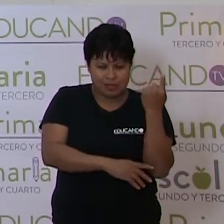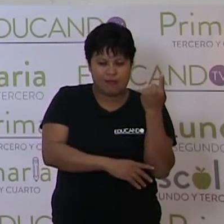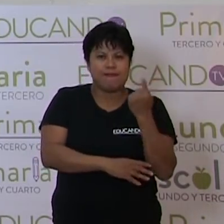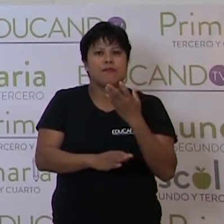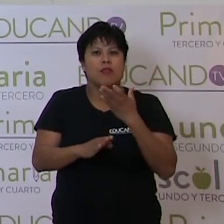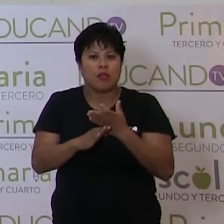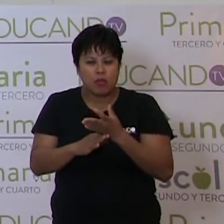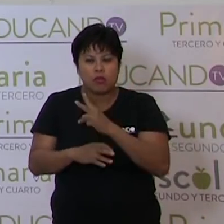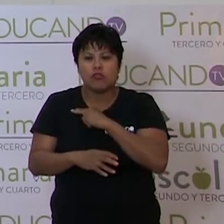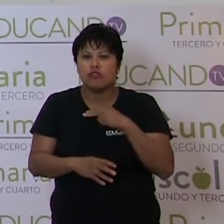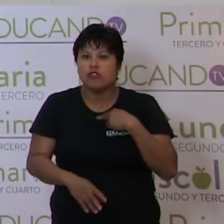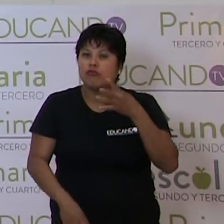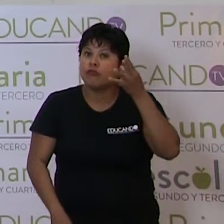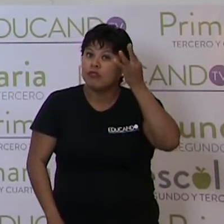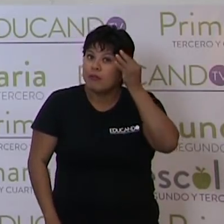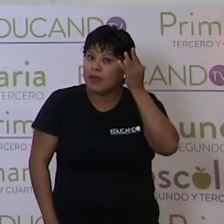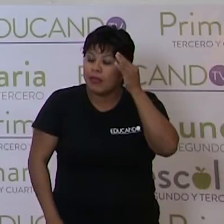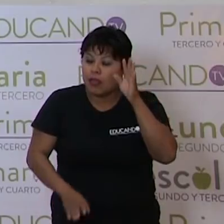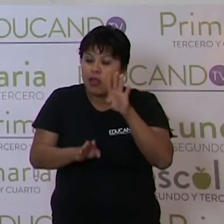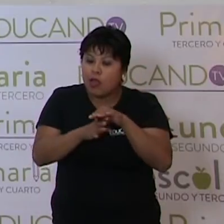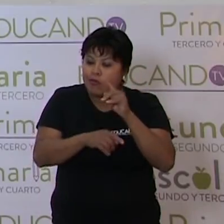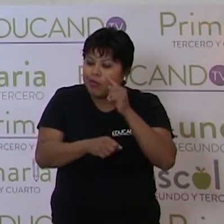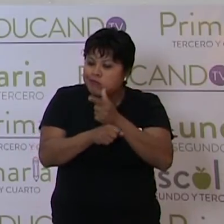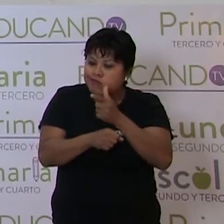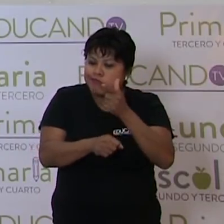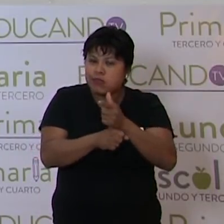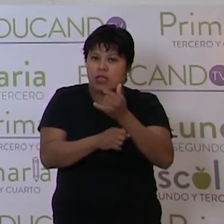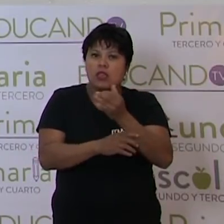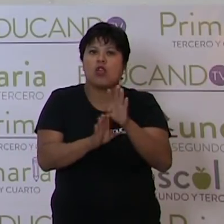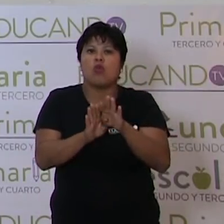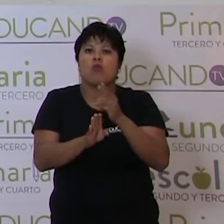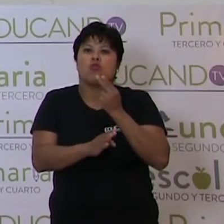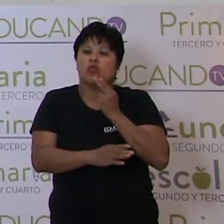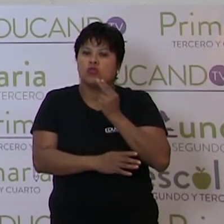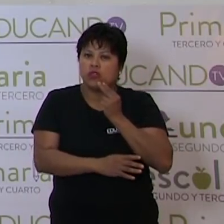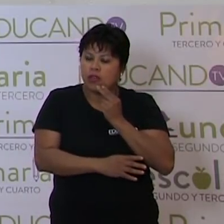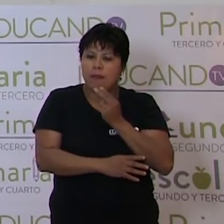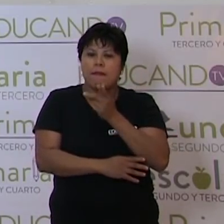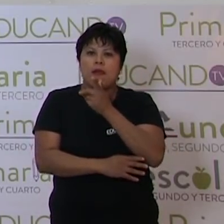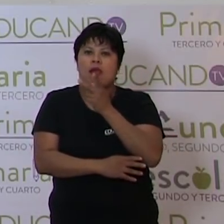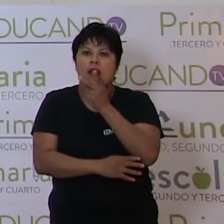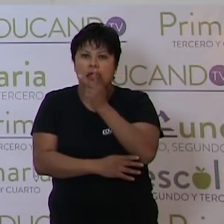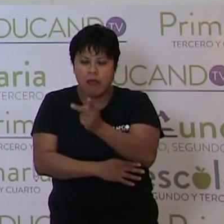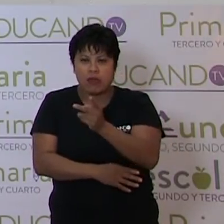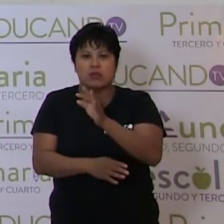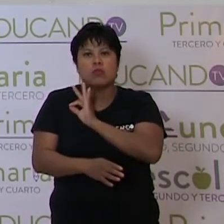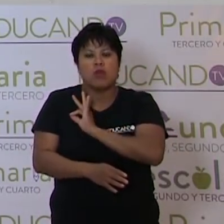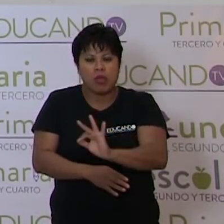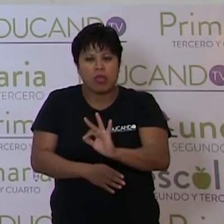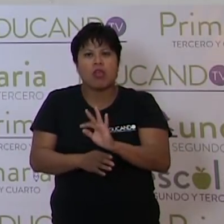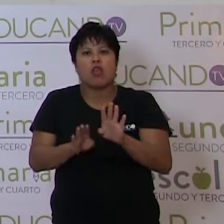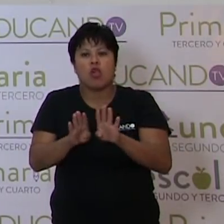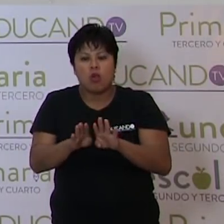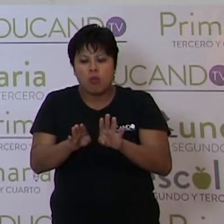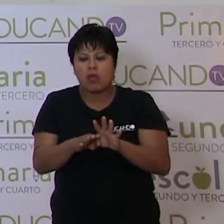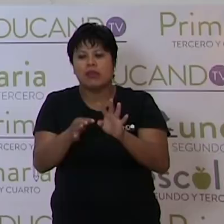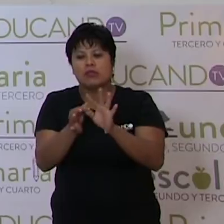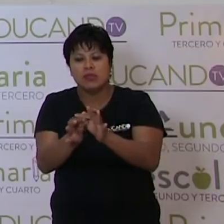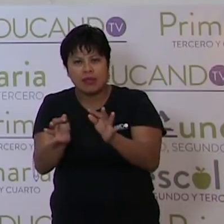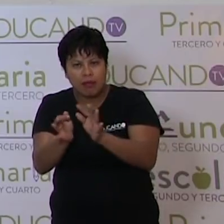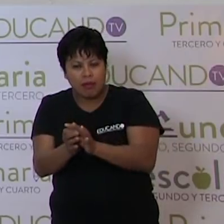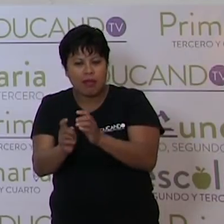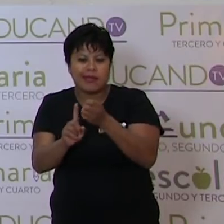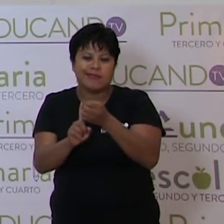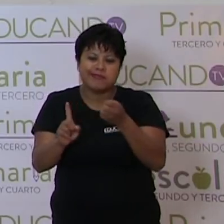vamos a aprender a identificar y a usar palabras que nos permiten contar una